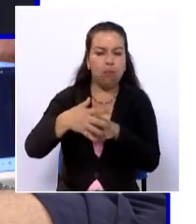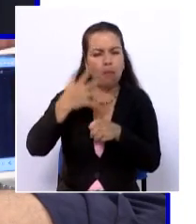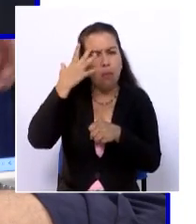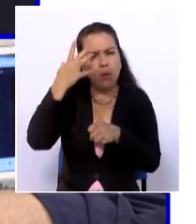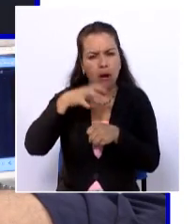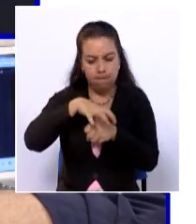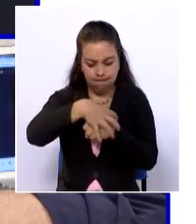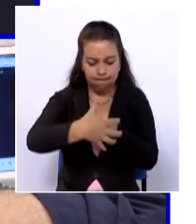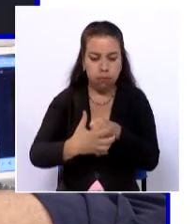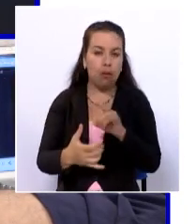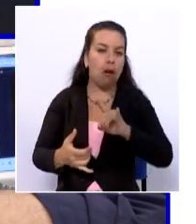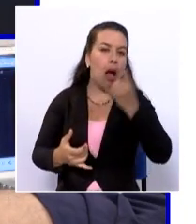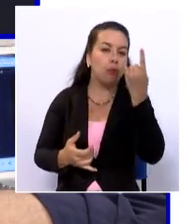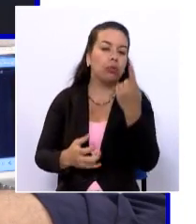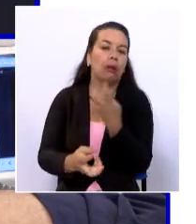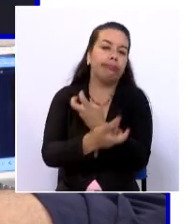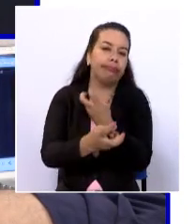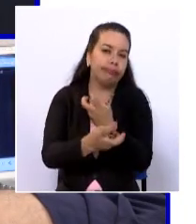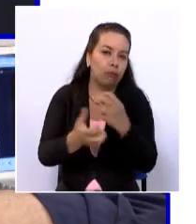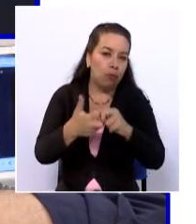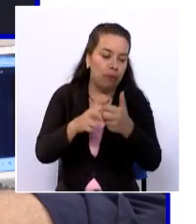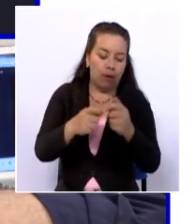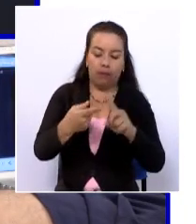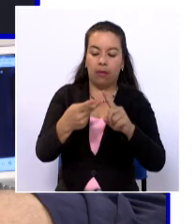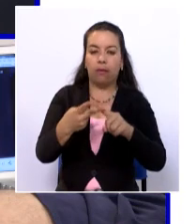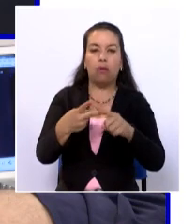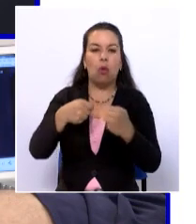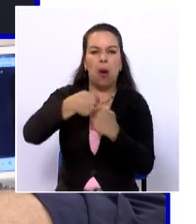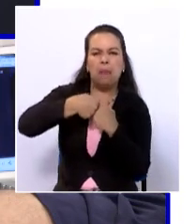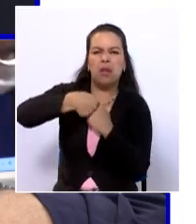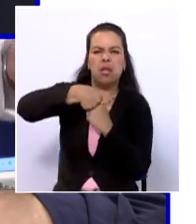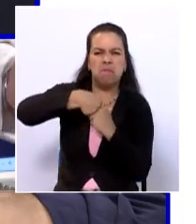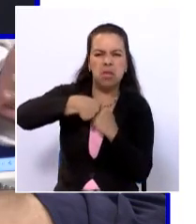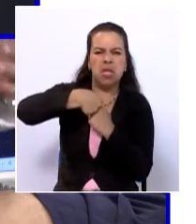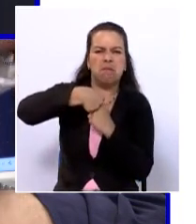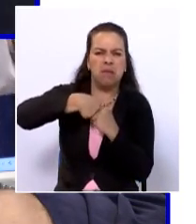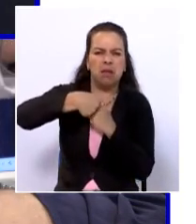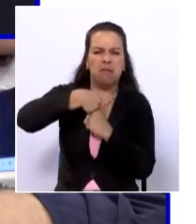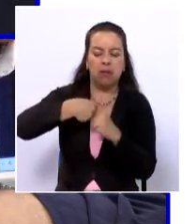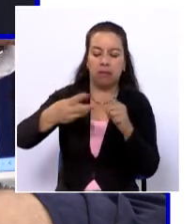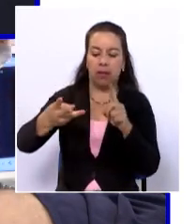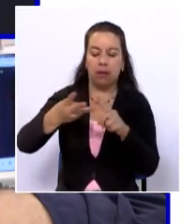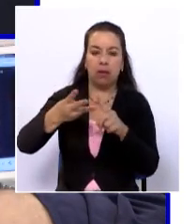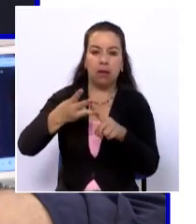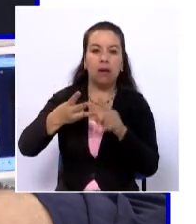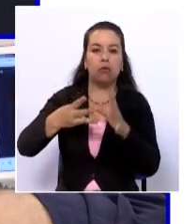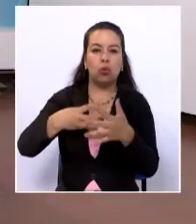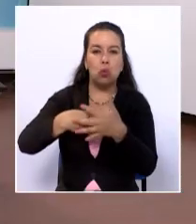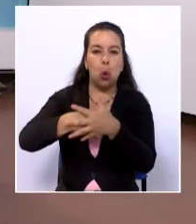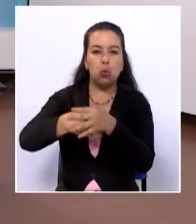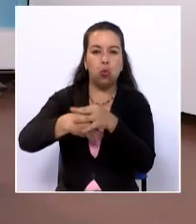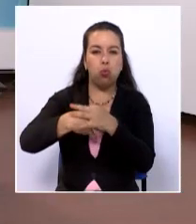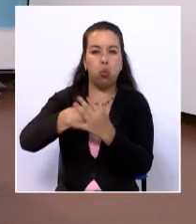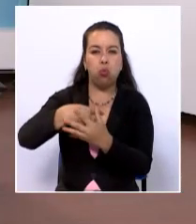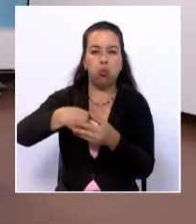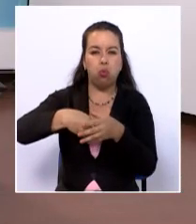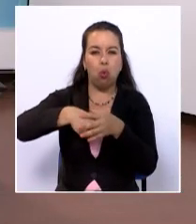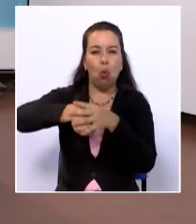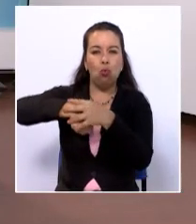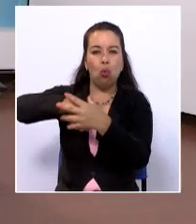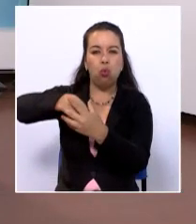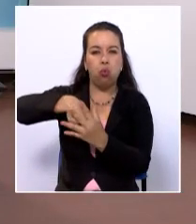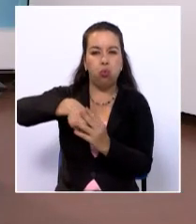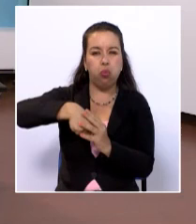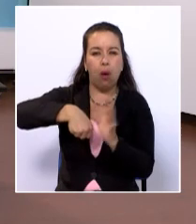inflamar la rodilla porque usted tenga artritis porque la rodilla se esté desgastando porque los meniscos que son las superficies que evitan que son los